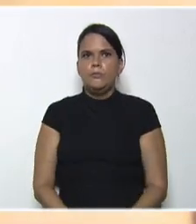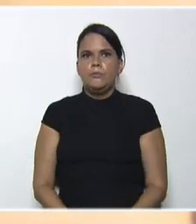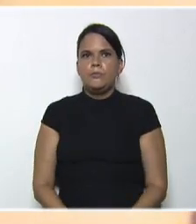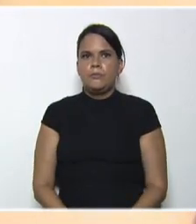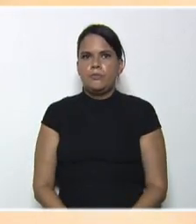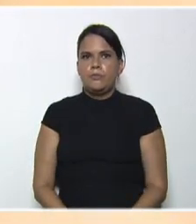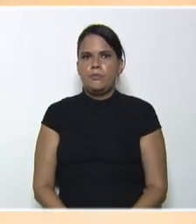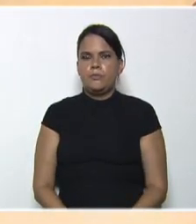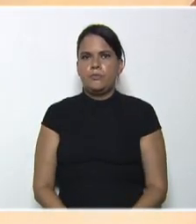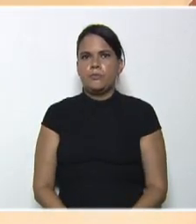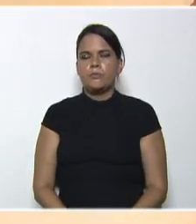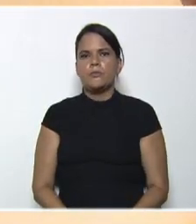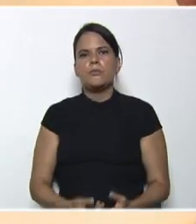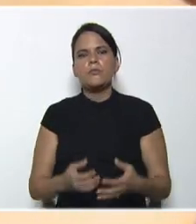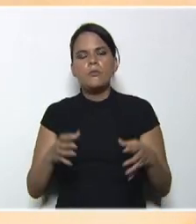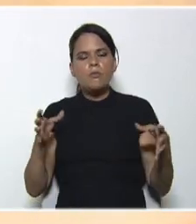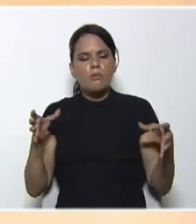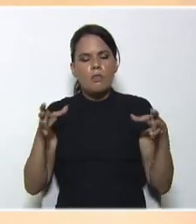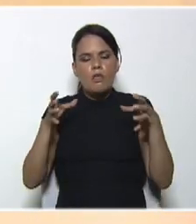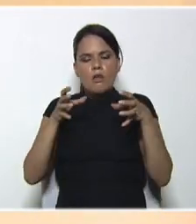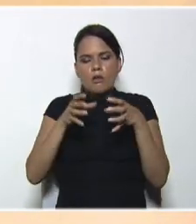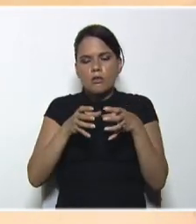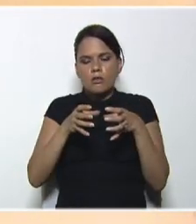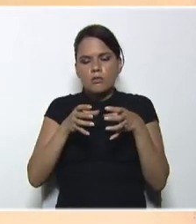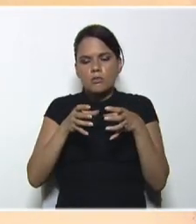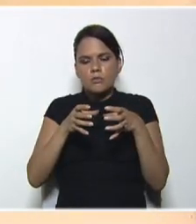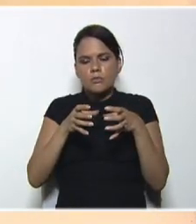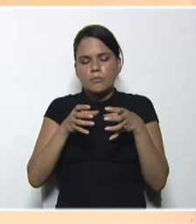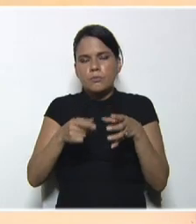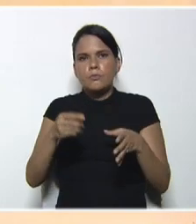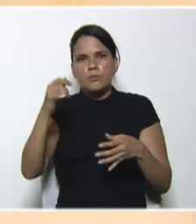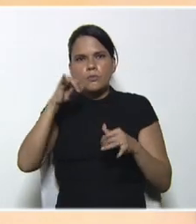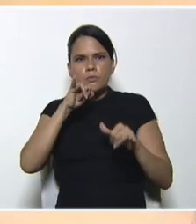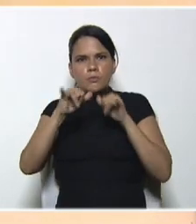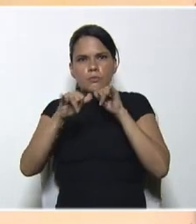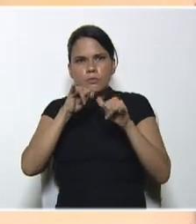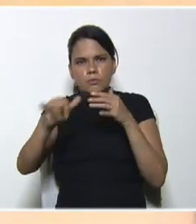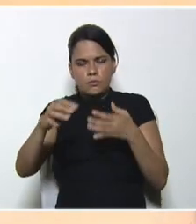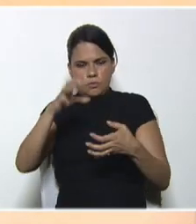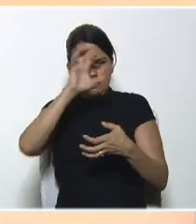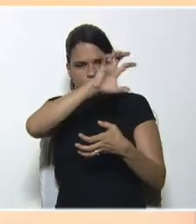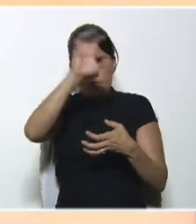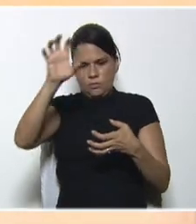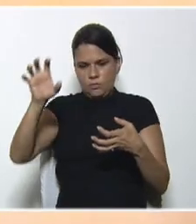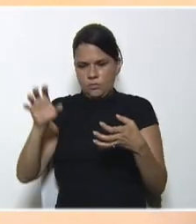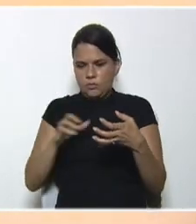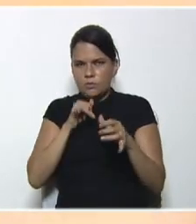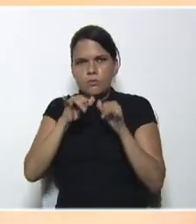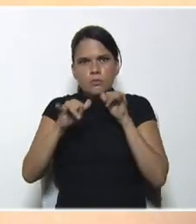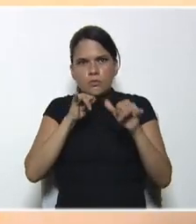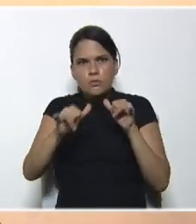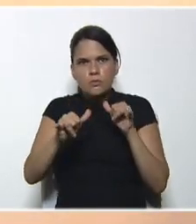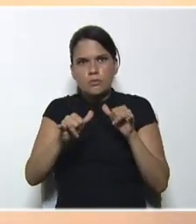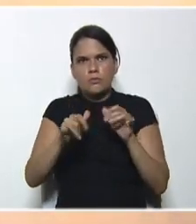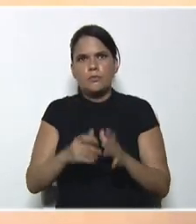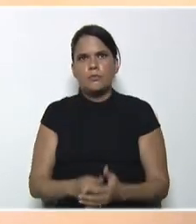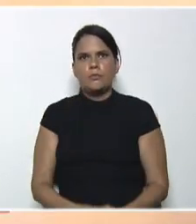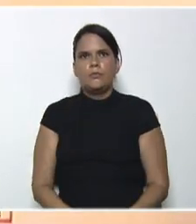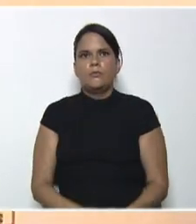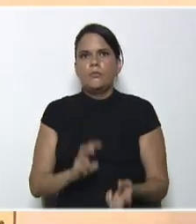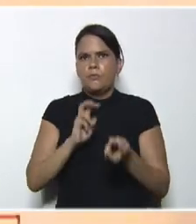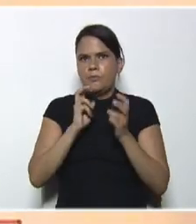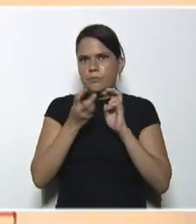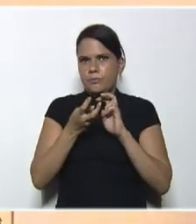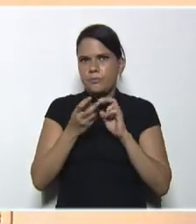Un mapa conceptual, el cual nos va a permitir reforzar este conocimiento. El título,